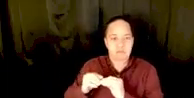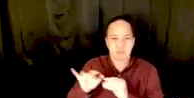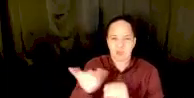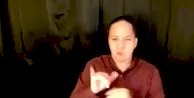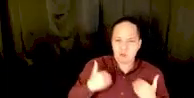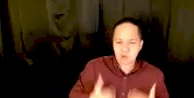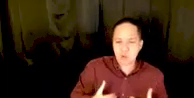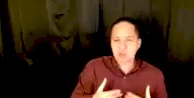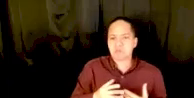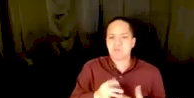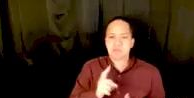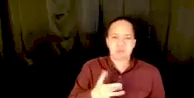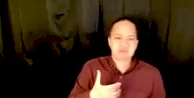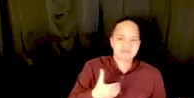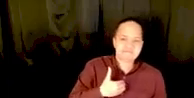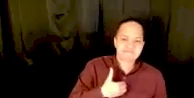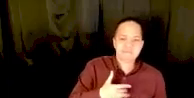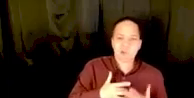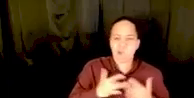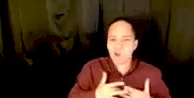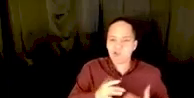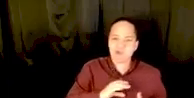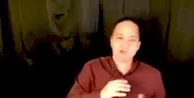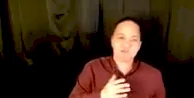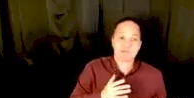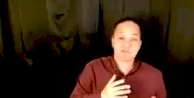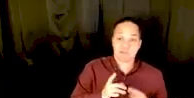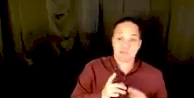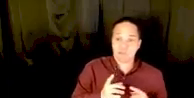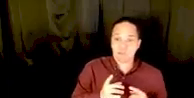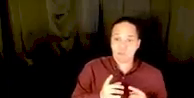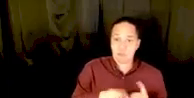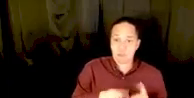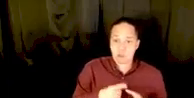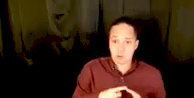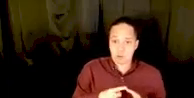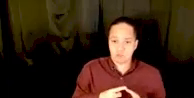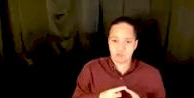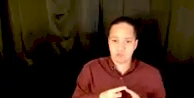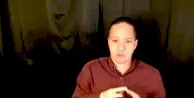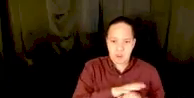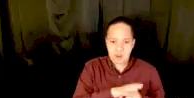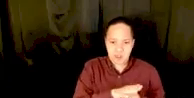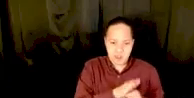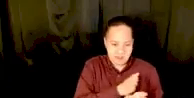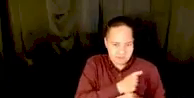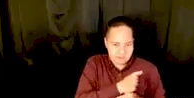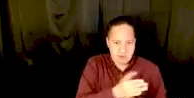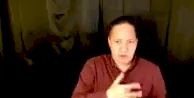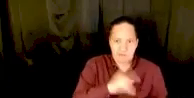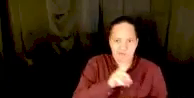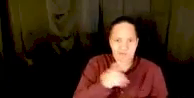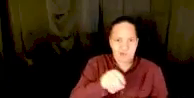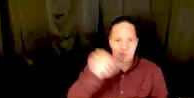del corazón es tanto, pero cuando tú estás en una unidad de cardiología en un hospital, pues 100% de